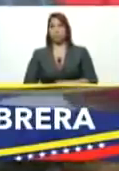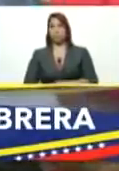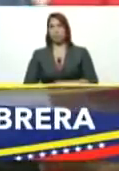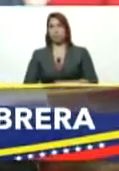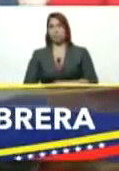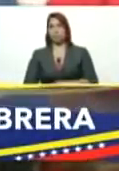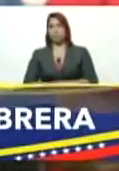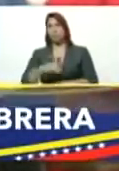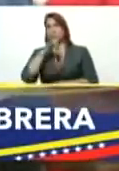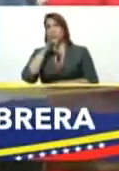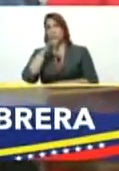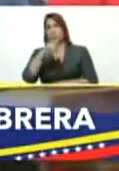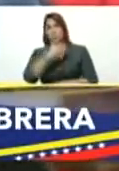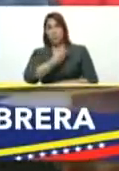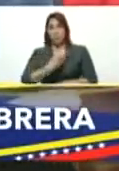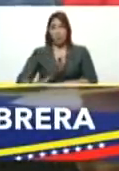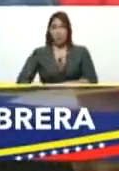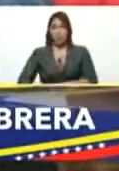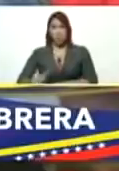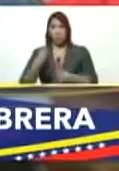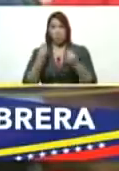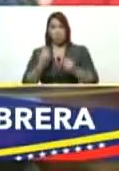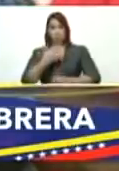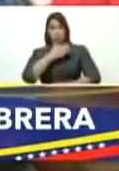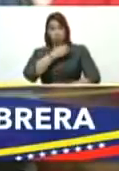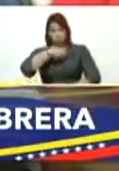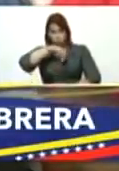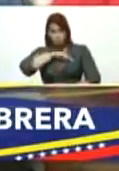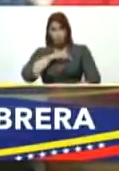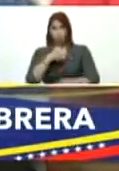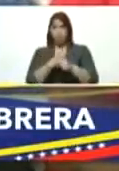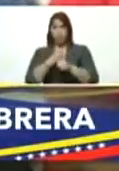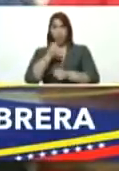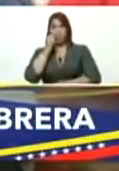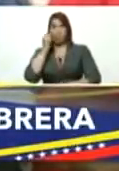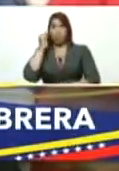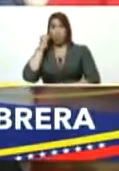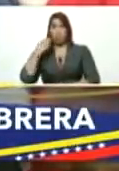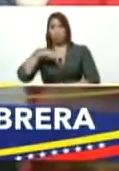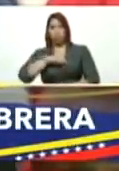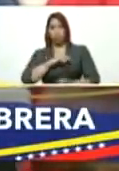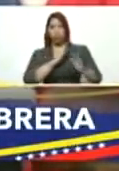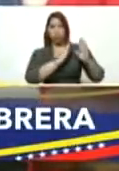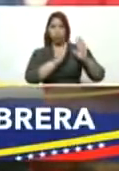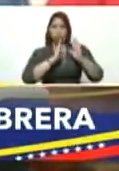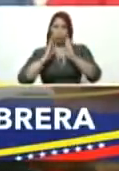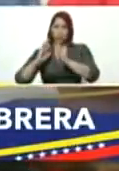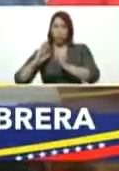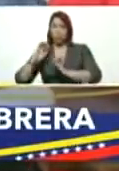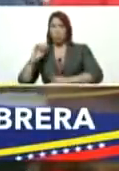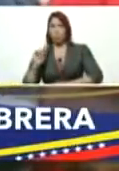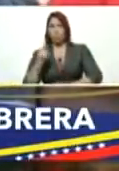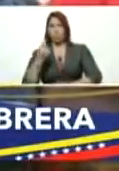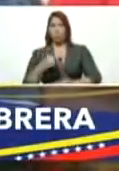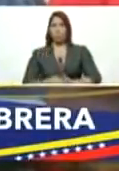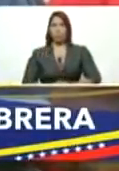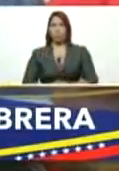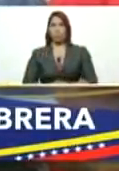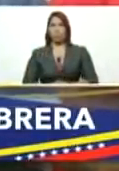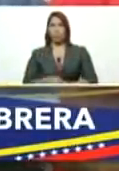informarle presidente que como trabajadores y trabajadoras nos hemos organizado primeramente como